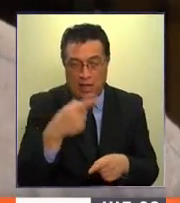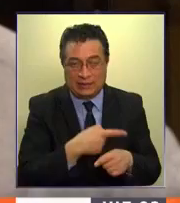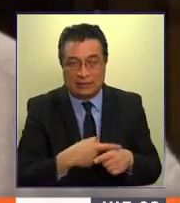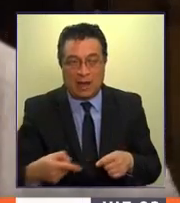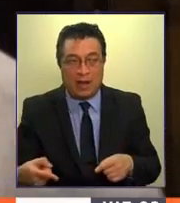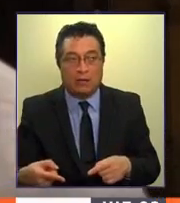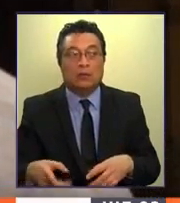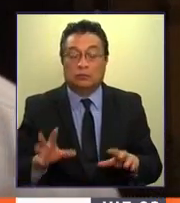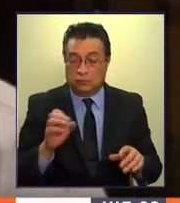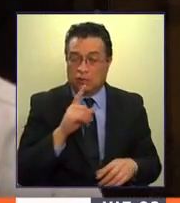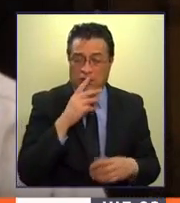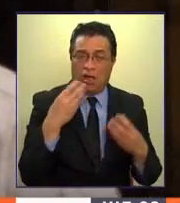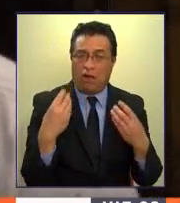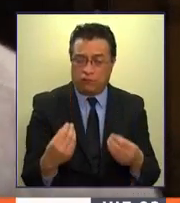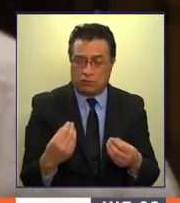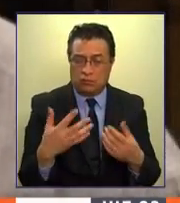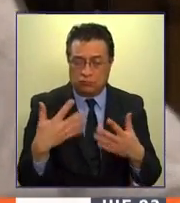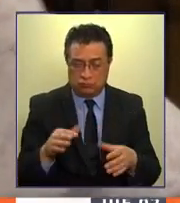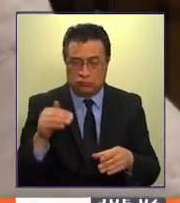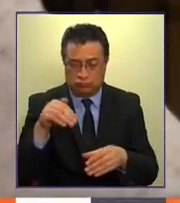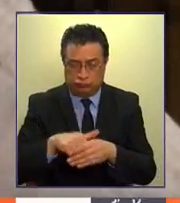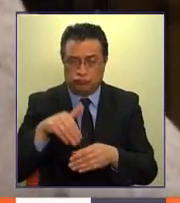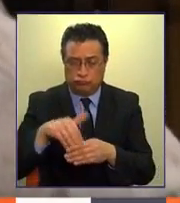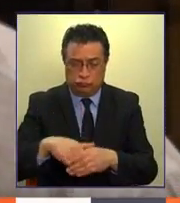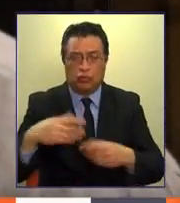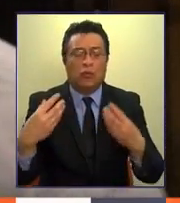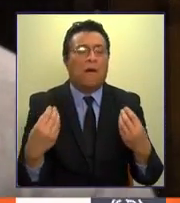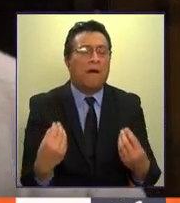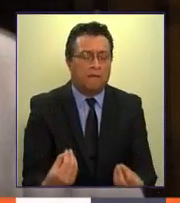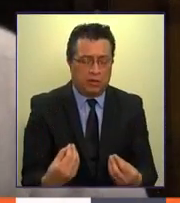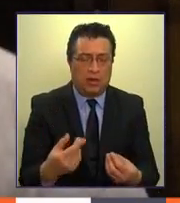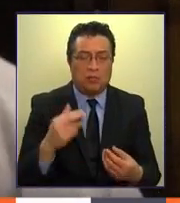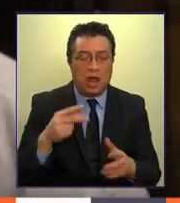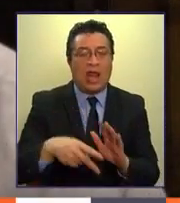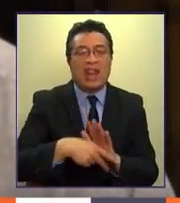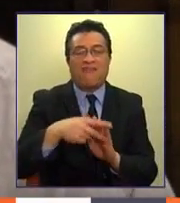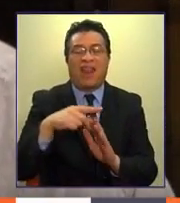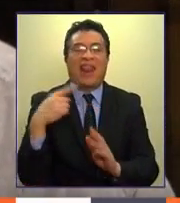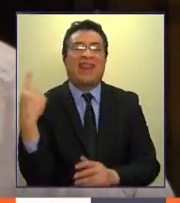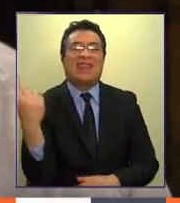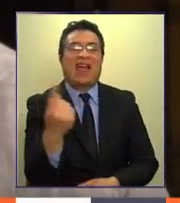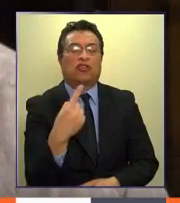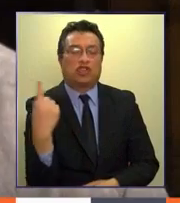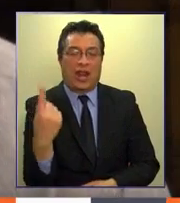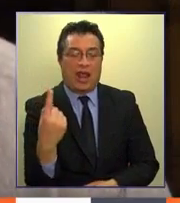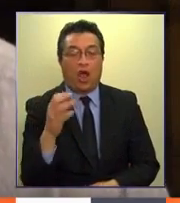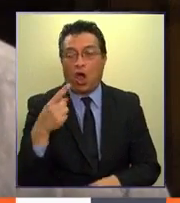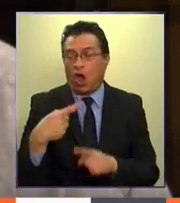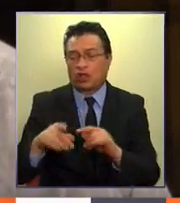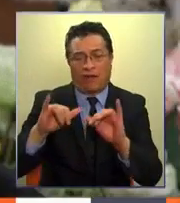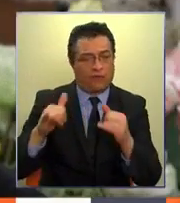que es correcto cuando se hacen enmiendas a través de referéndums, de una votación a nivel nacional y no con otros métodos.